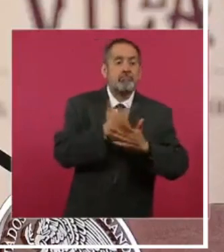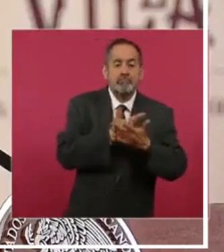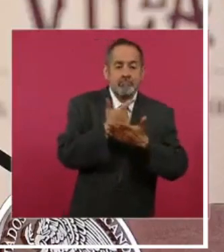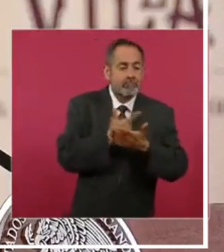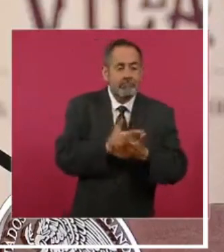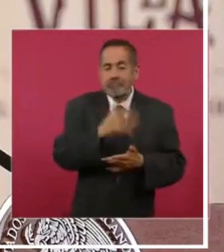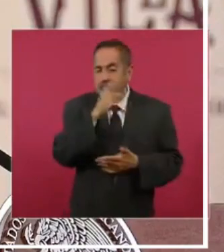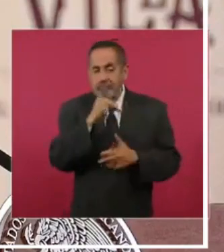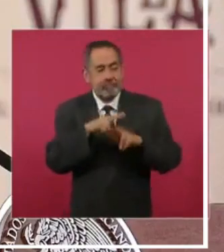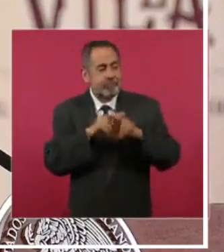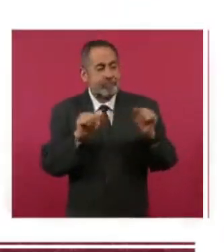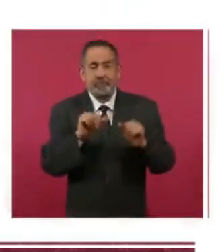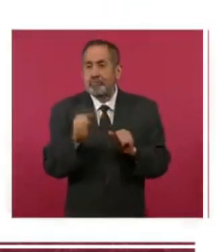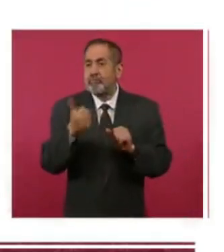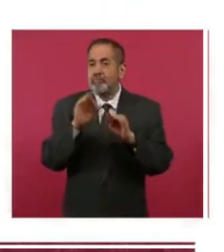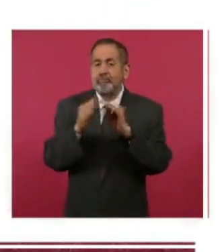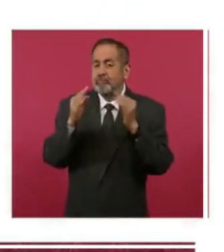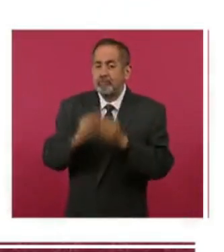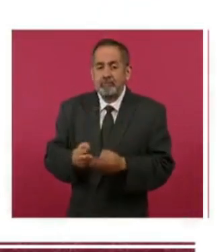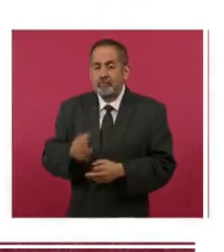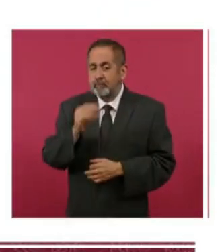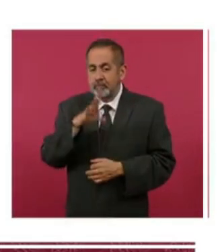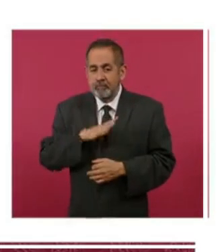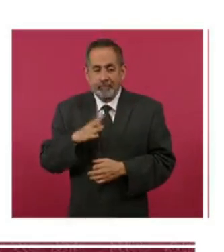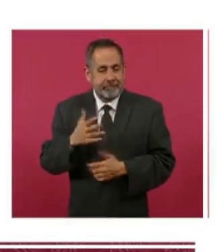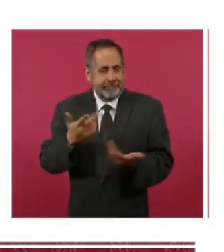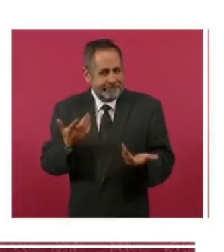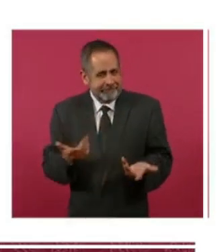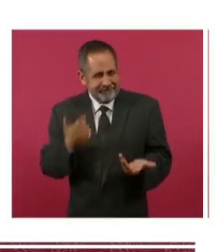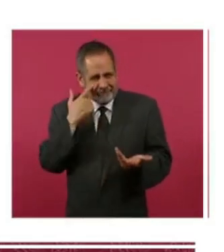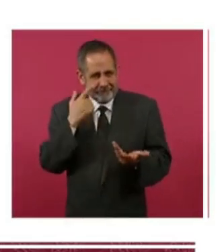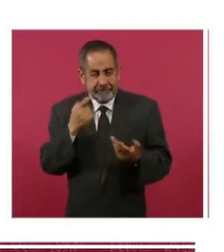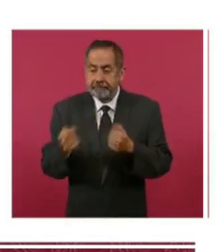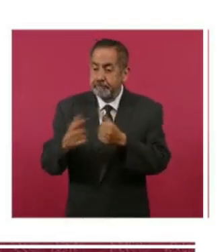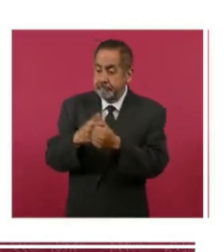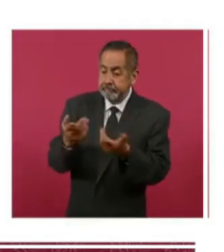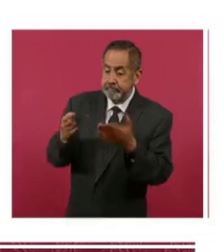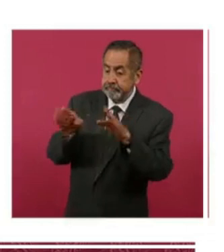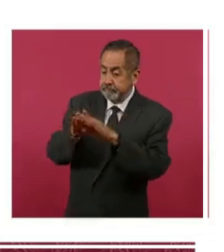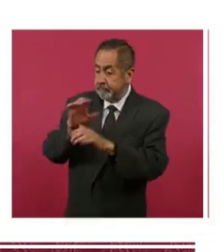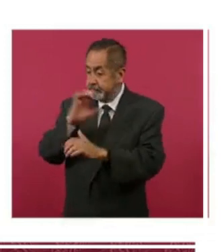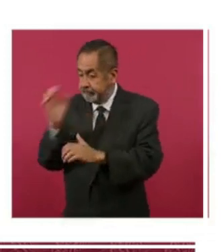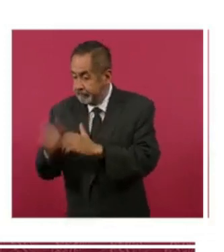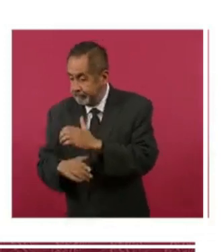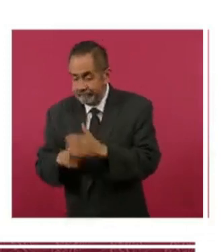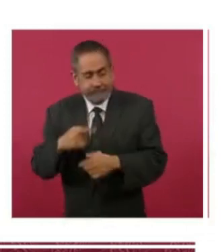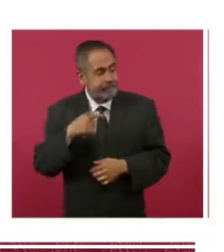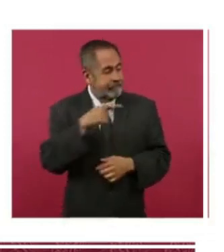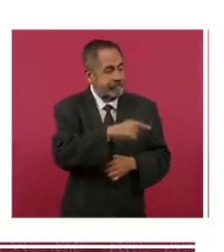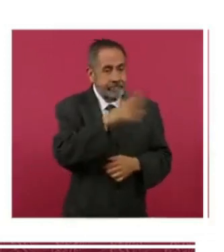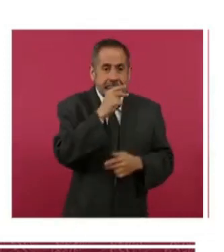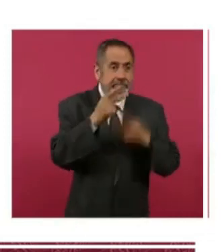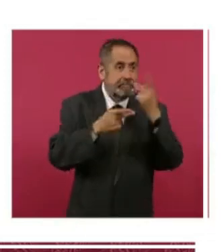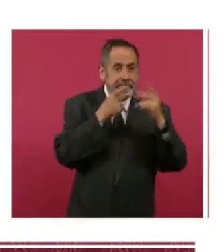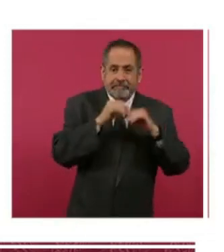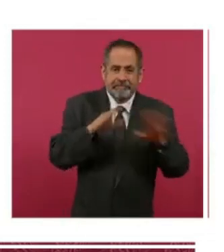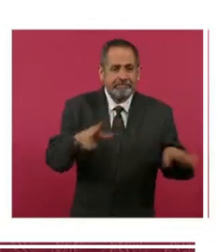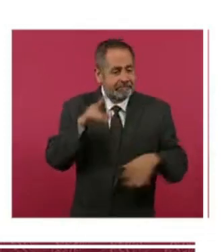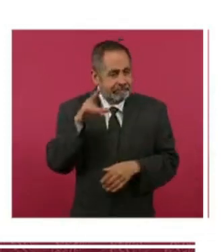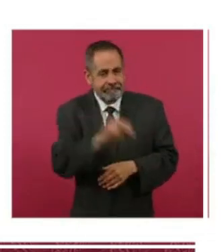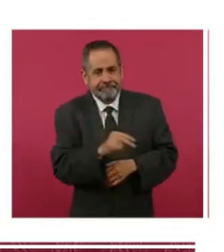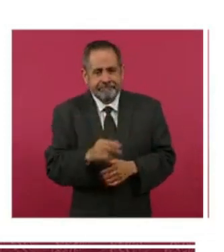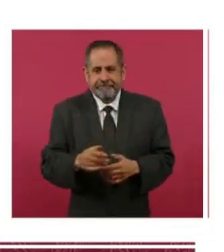rápidos, ni cualquier otro ejercicio similar antes del cierre de las casillas. O sea, lo regañaron. Y